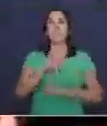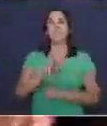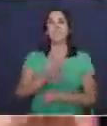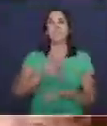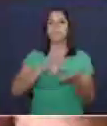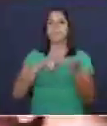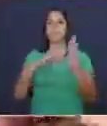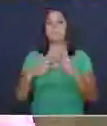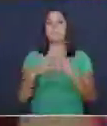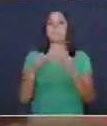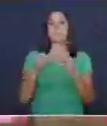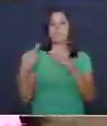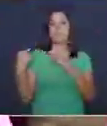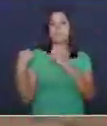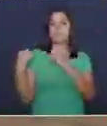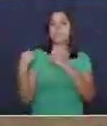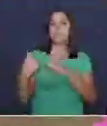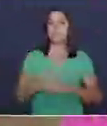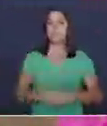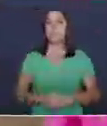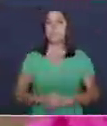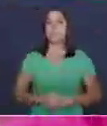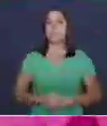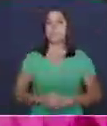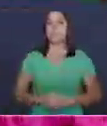demanda mayores responsabilidades.